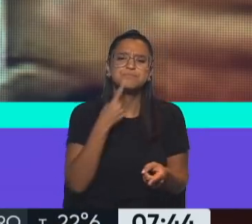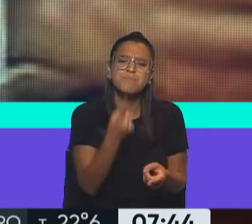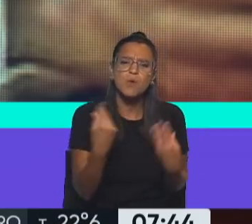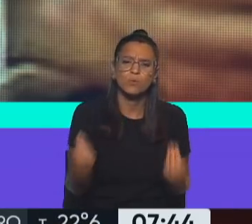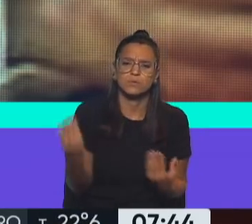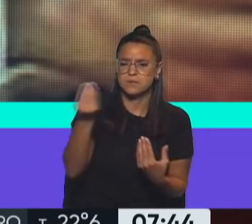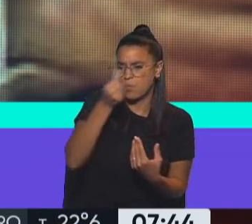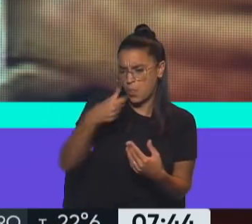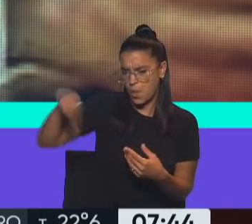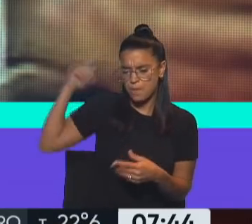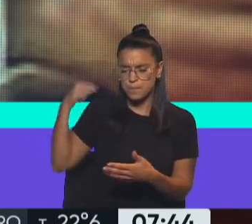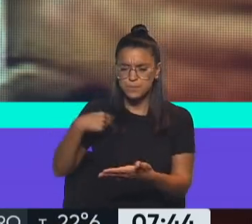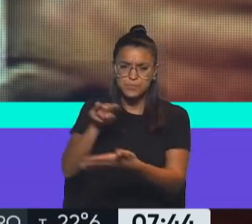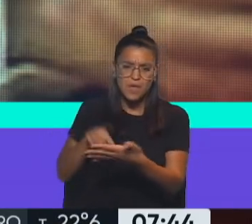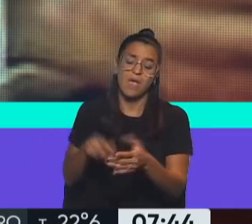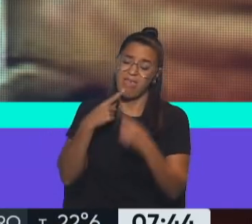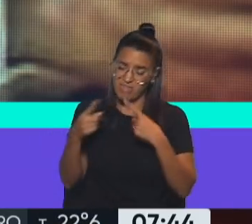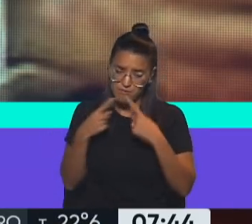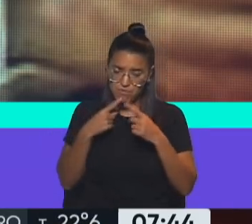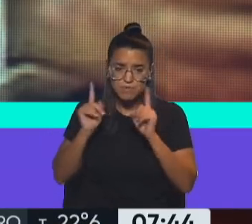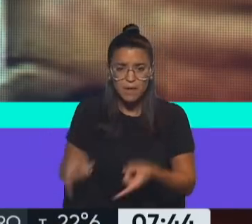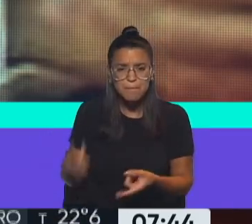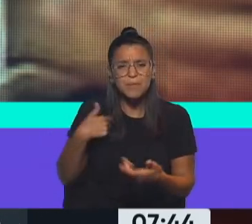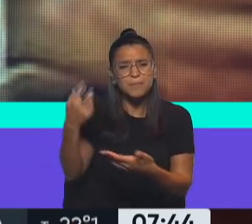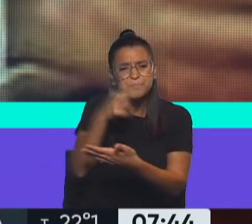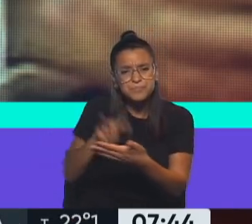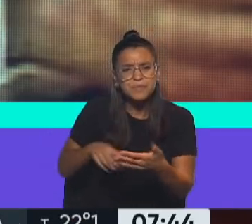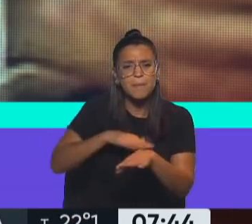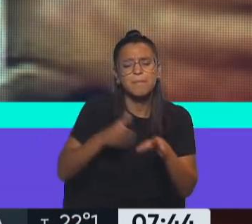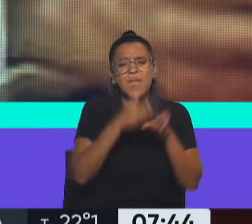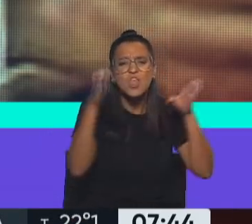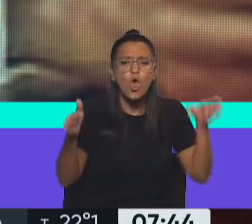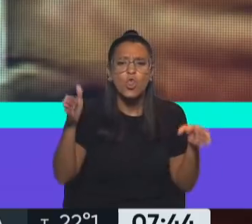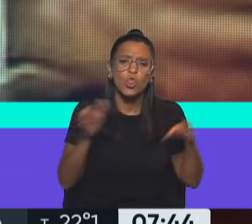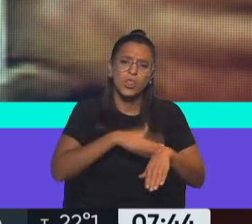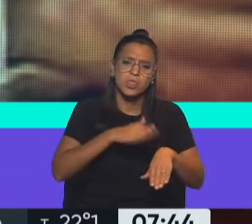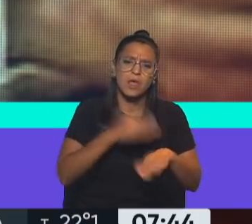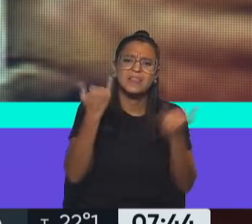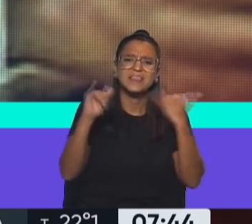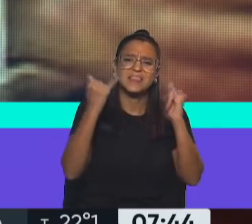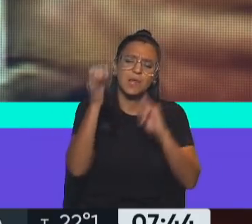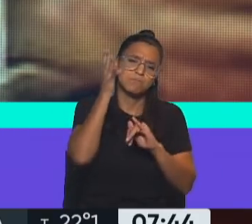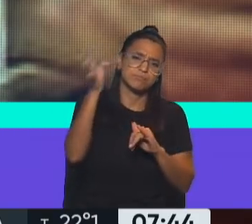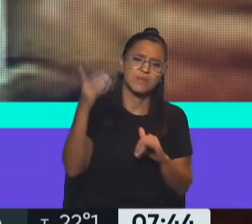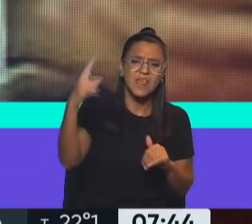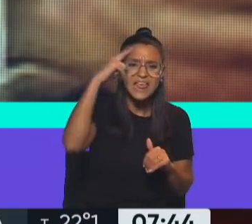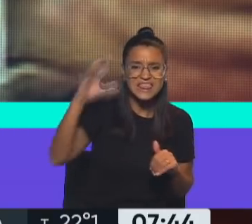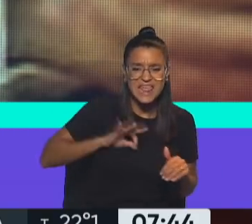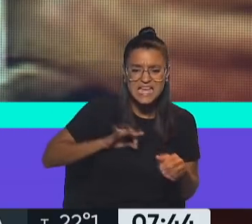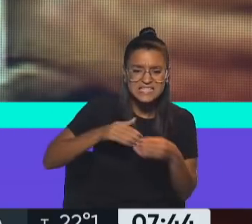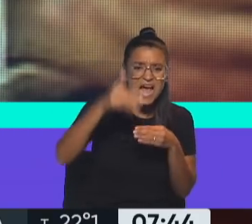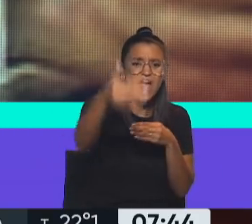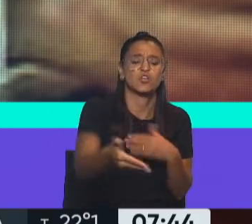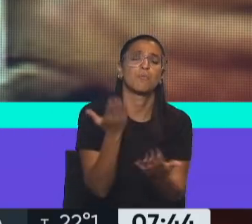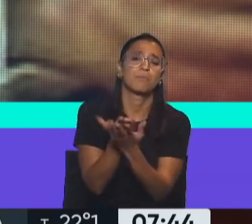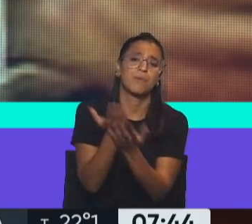semana leíamos, más allá de estas entrevistas a los medios internacionales, este periodo de tiempo y las sobretasas. Estos 10 años que está